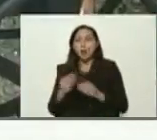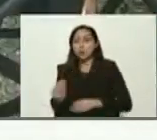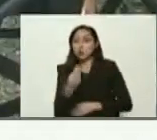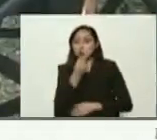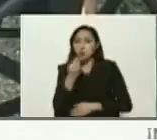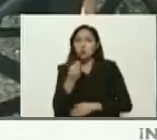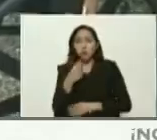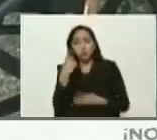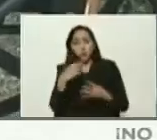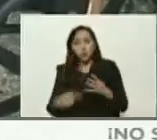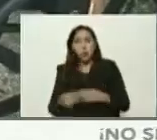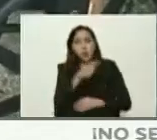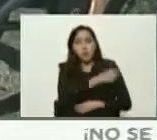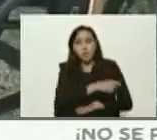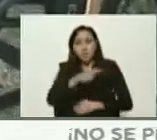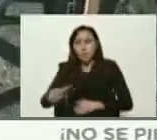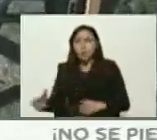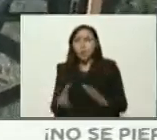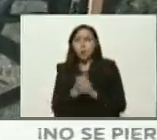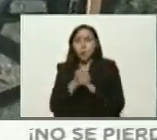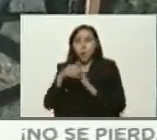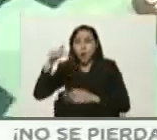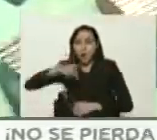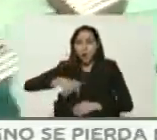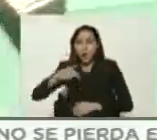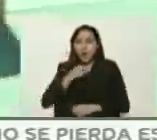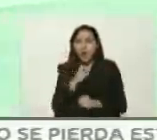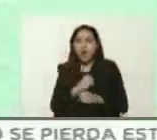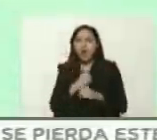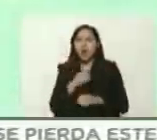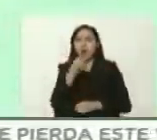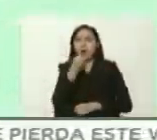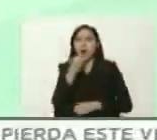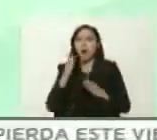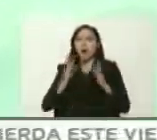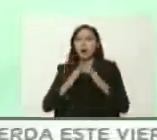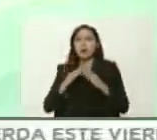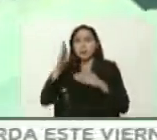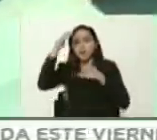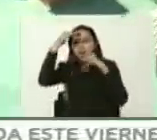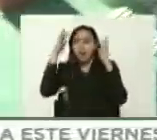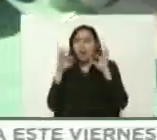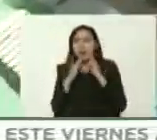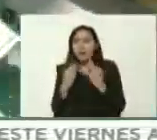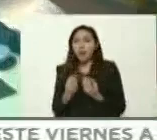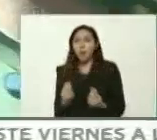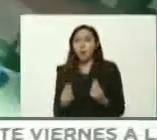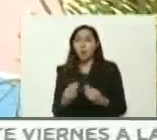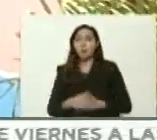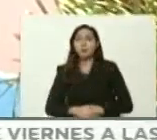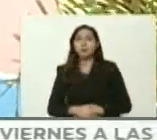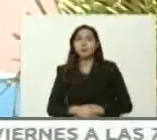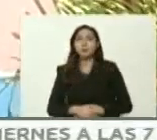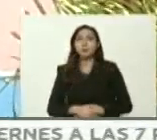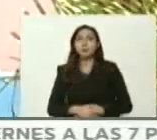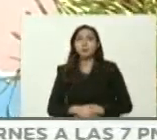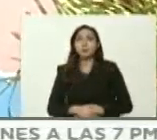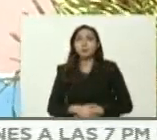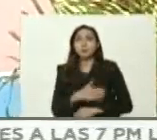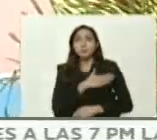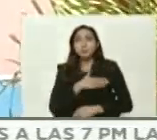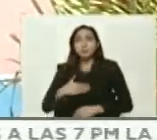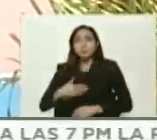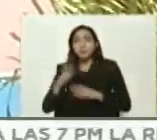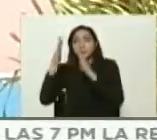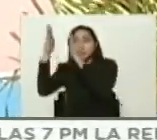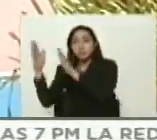Varias compañeras y compañeros que trabajan acá en la Casa de Alimentación atienden varias familias. Yo quisiera darle la palabra en este punto a